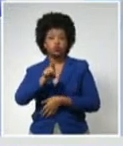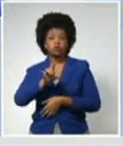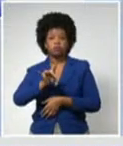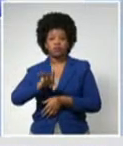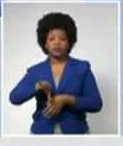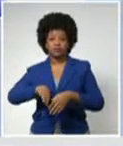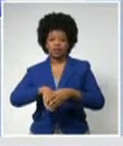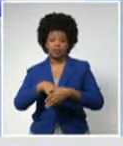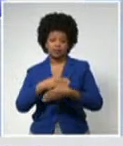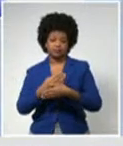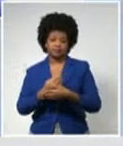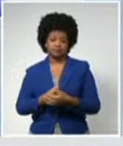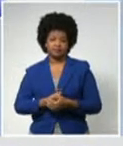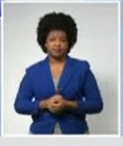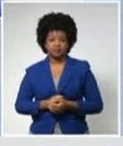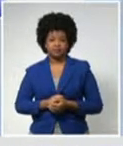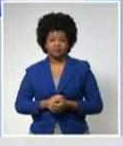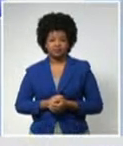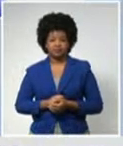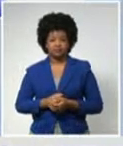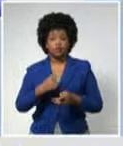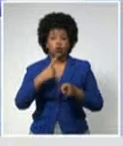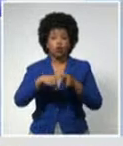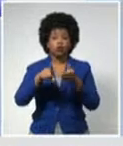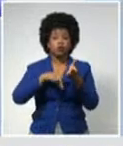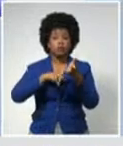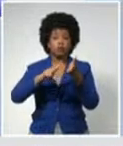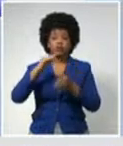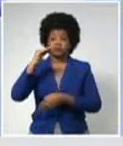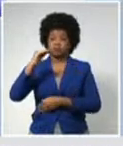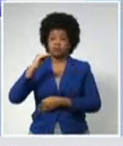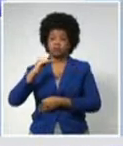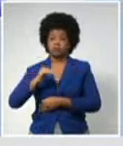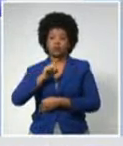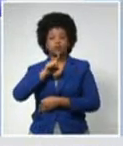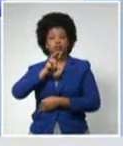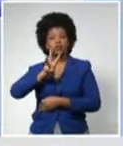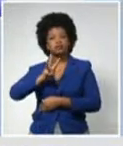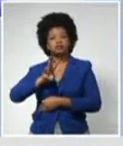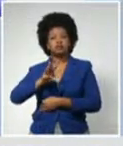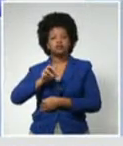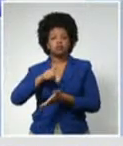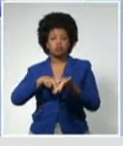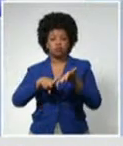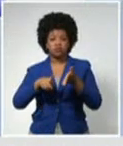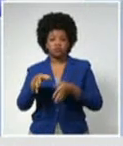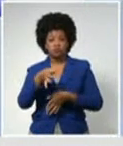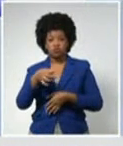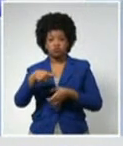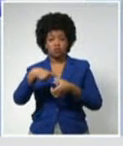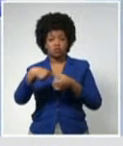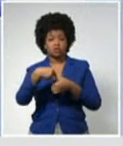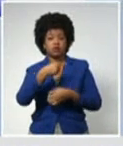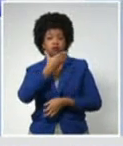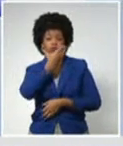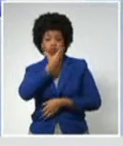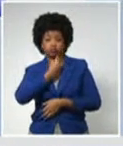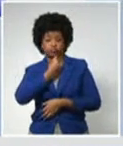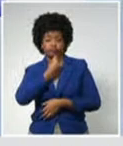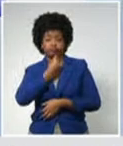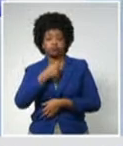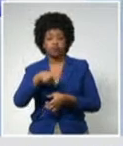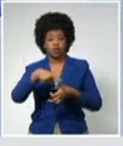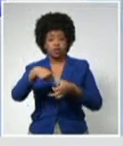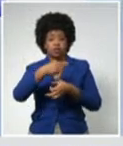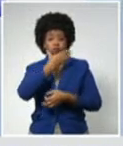días. En las restantes provincias, 13 provincias, el municipio especial Isla de la Juventud, como